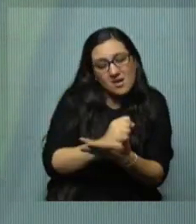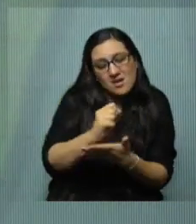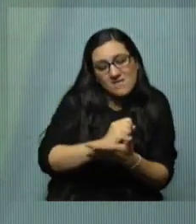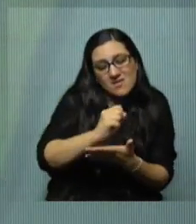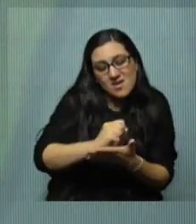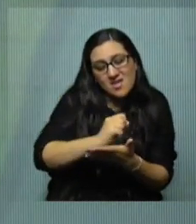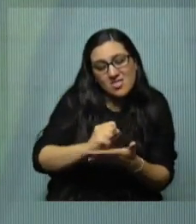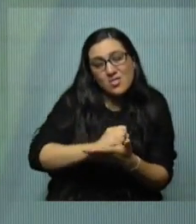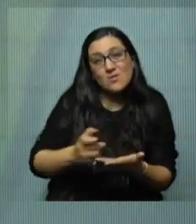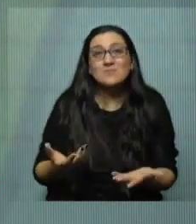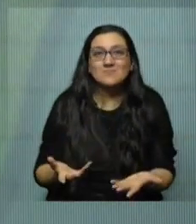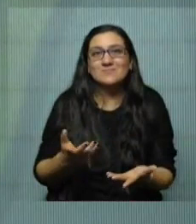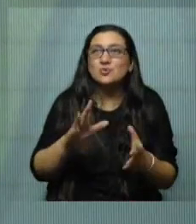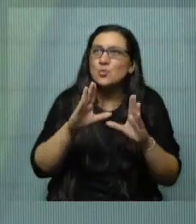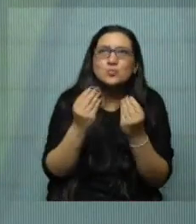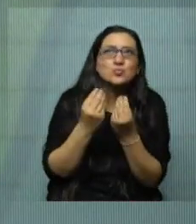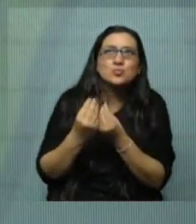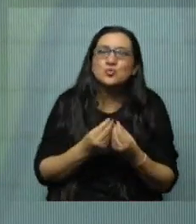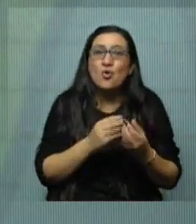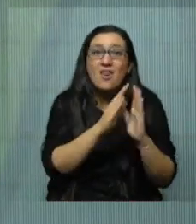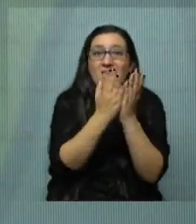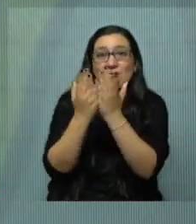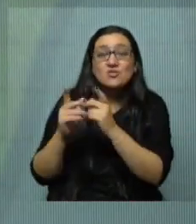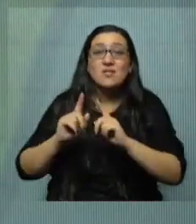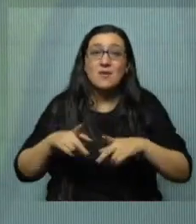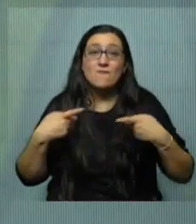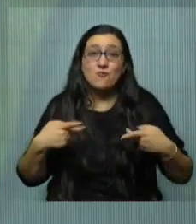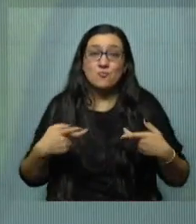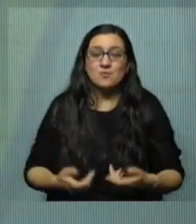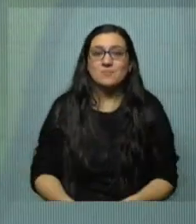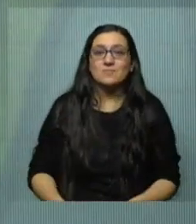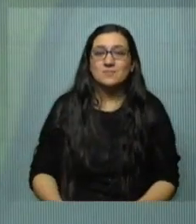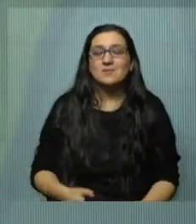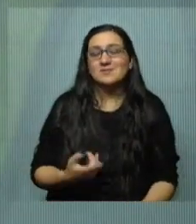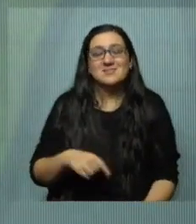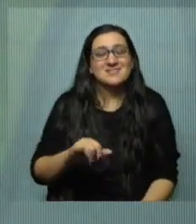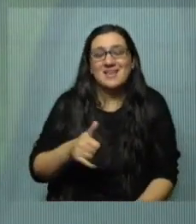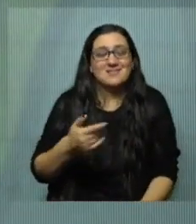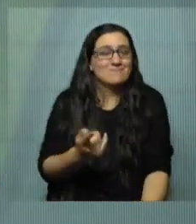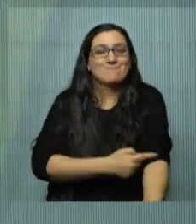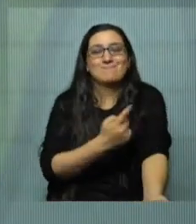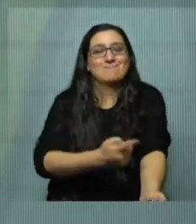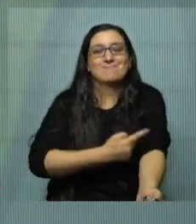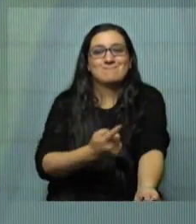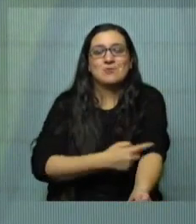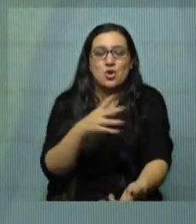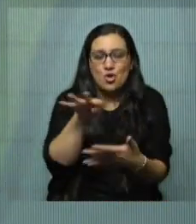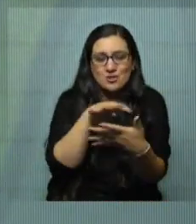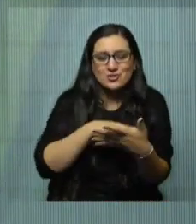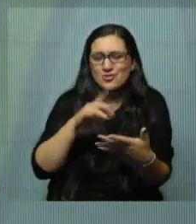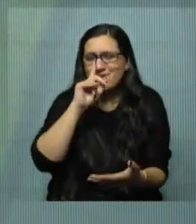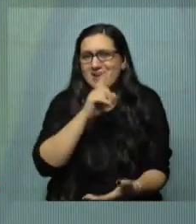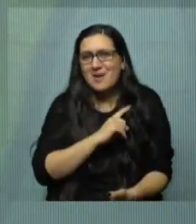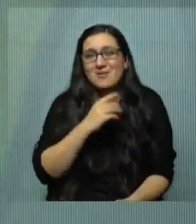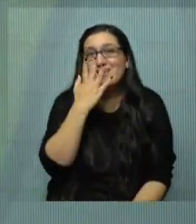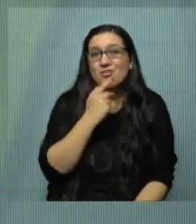de cosas que tienen que ver con libros y con fútbol. Entonces está como muy, muy permeable a todo eso. Lo leyó en dos días, le encantó. Bueno,